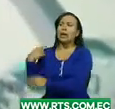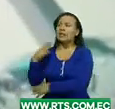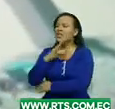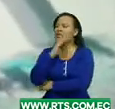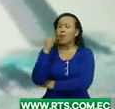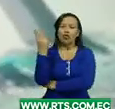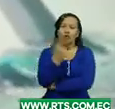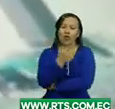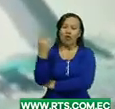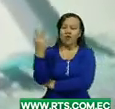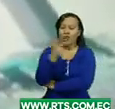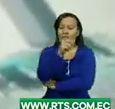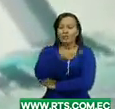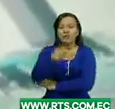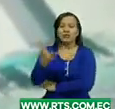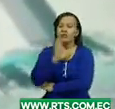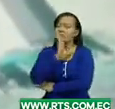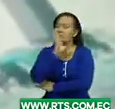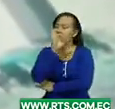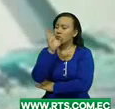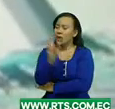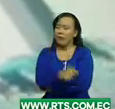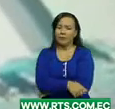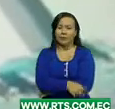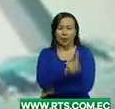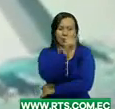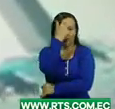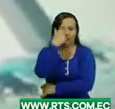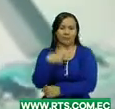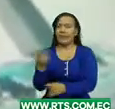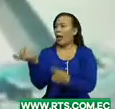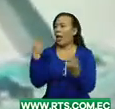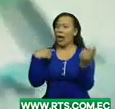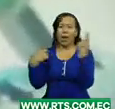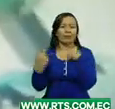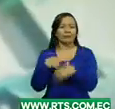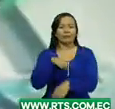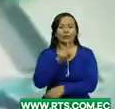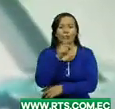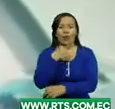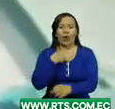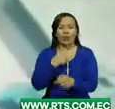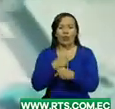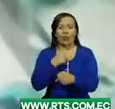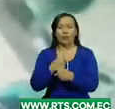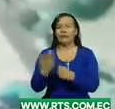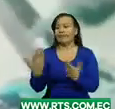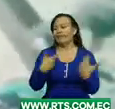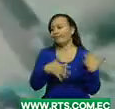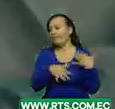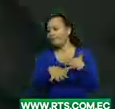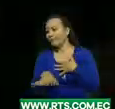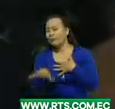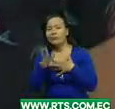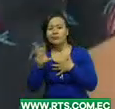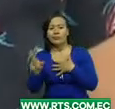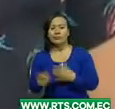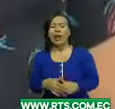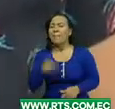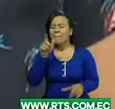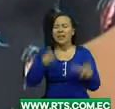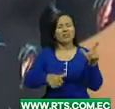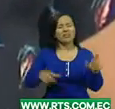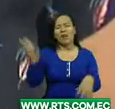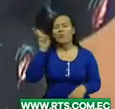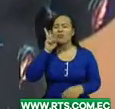entre dos o tres personas y una la distrae. Como saben que solo hay una chica aquí trabajando, la distrae mientras las otras se están llevando. La gente siempre